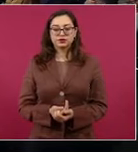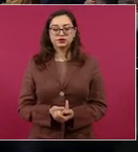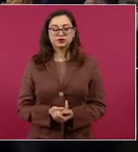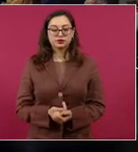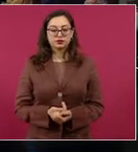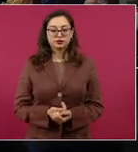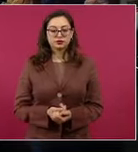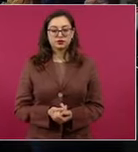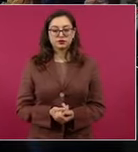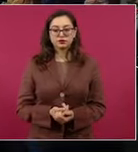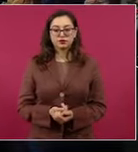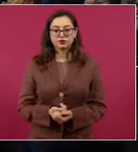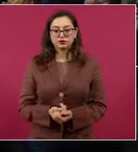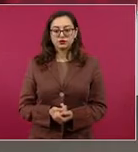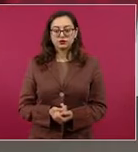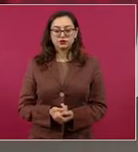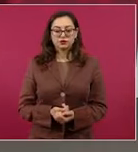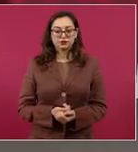informar